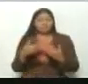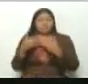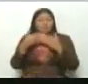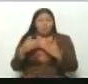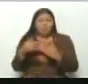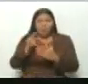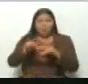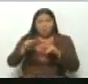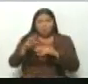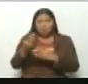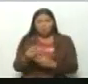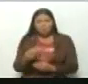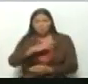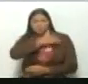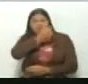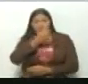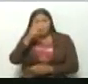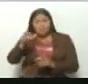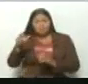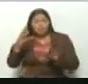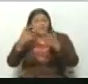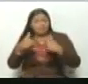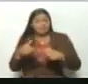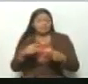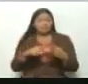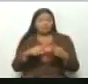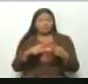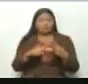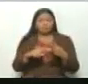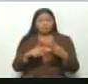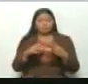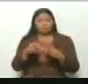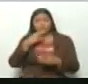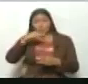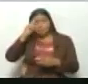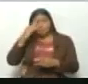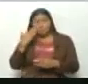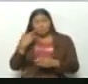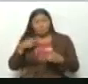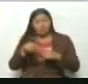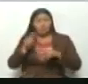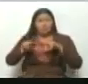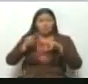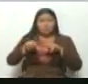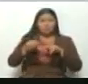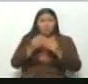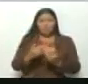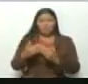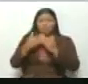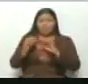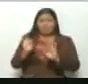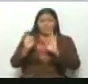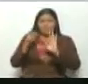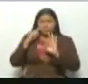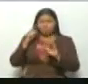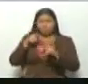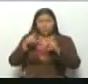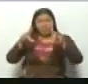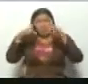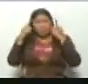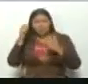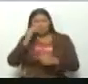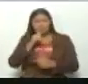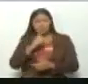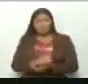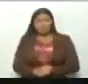escolar, está el director, está el personal administrativo, están los padres, están los niños. En la escuela, particularmente en la que yo estuve en La Guaira el